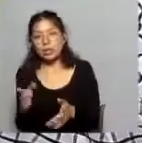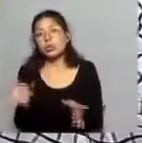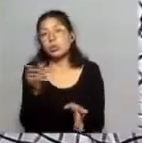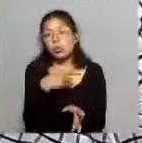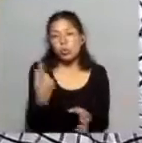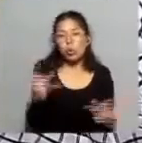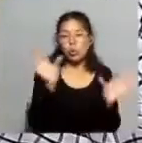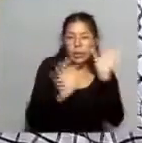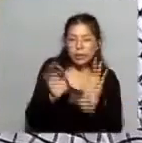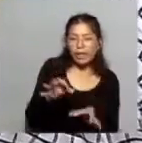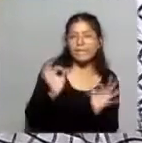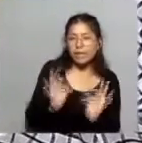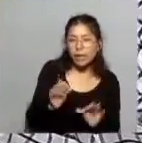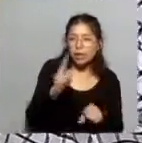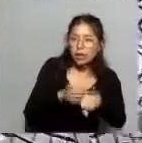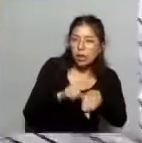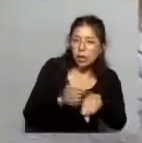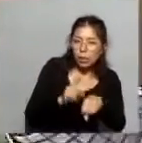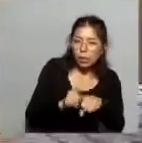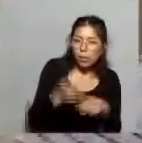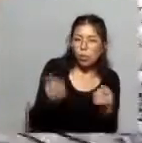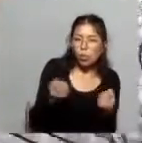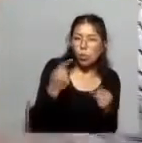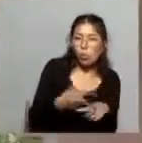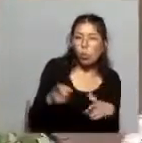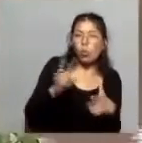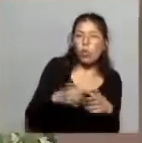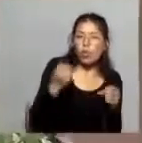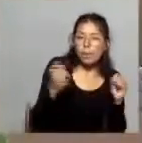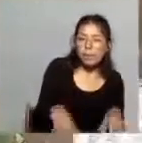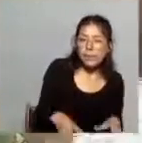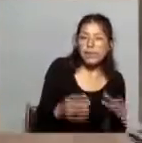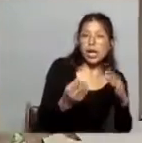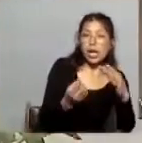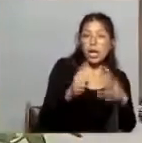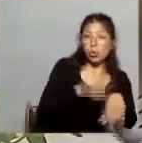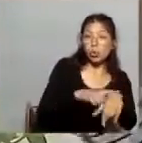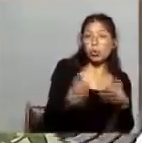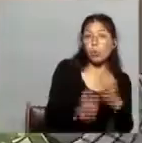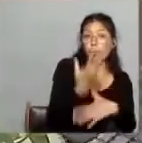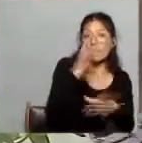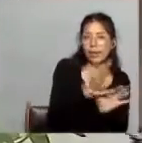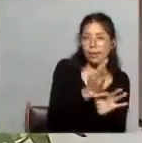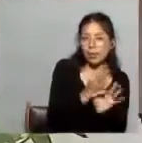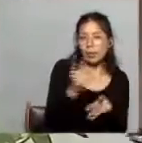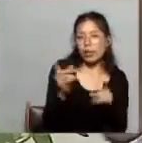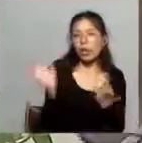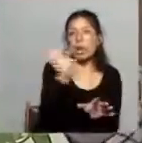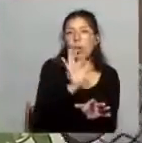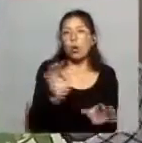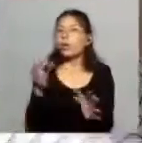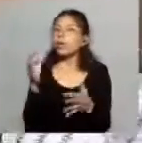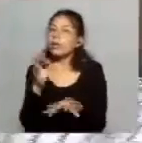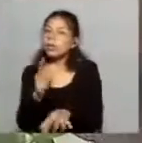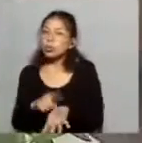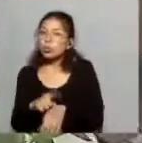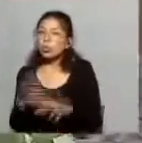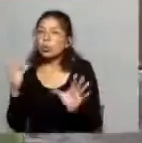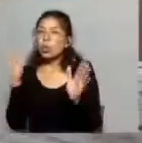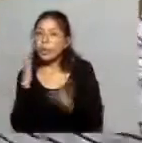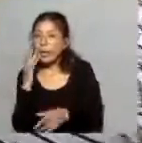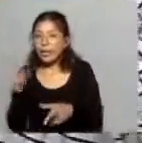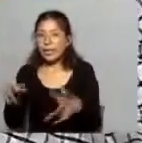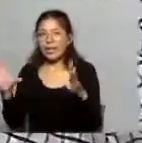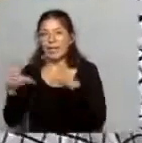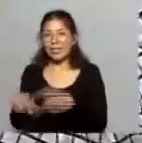para para que eso se pueda poder realizar quizás ahí también no sea tan fácil poder decir bueno cambiamos el horario y también tenemos que tener